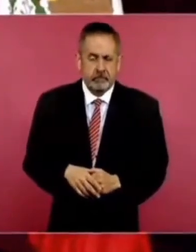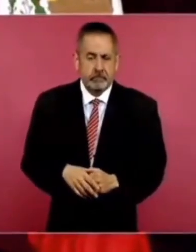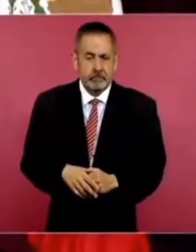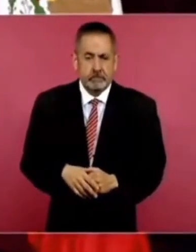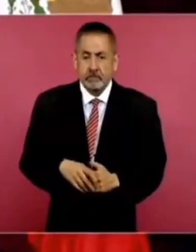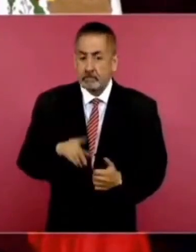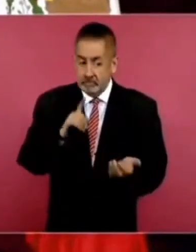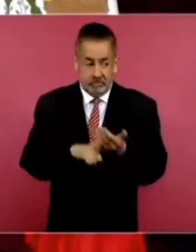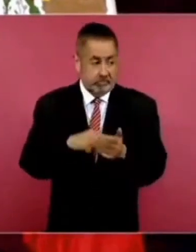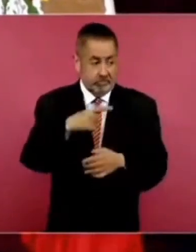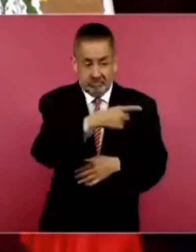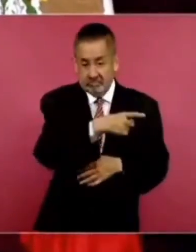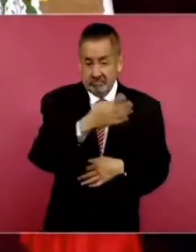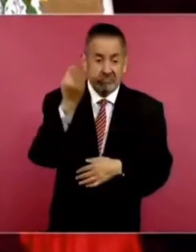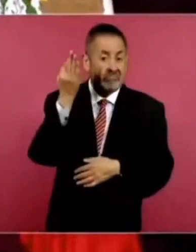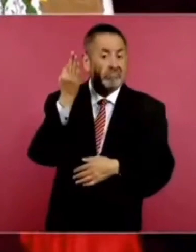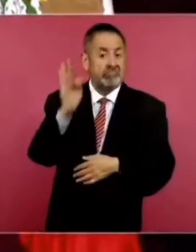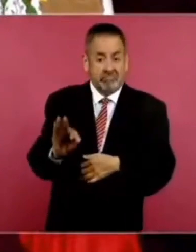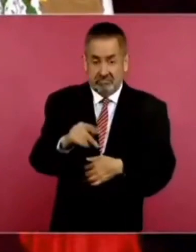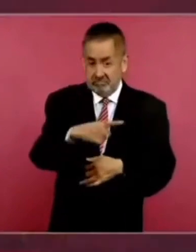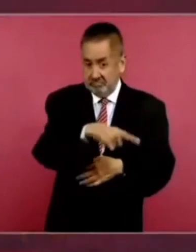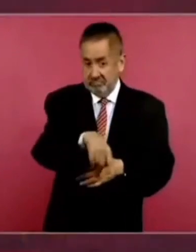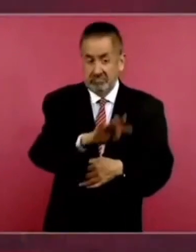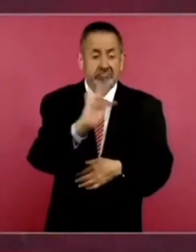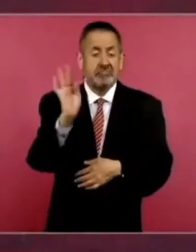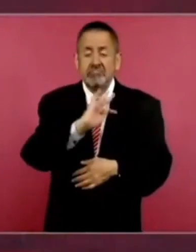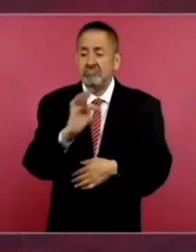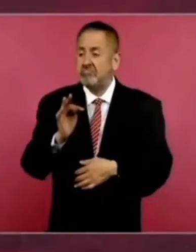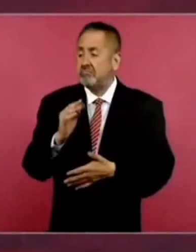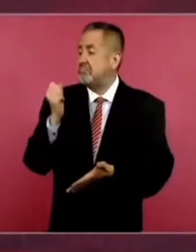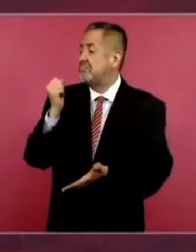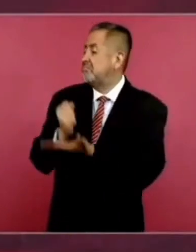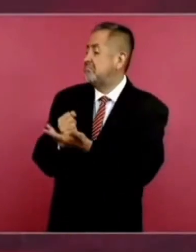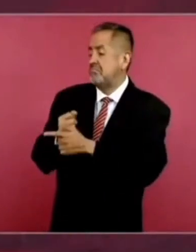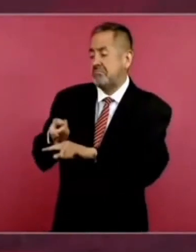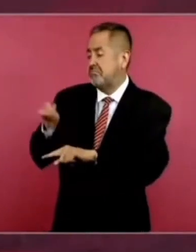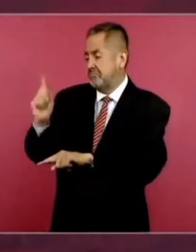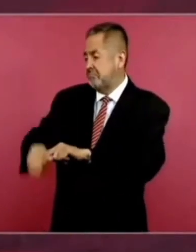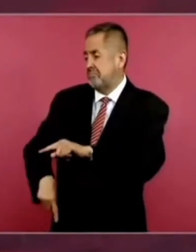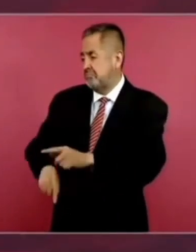un acto de traición a la patria el